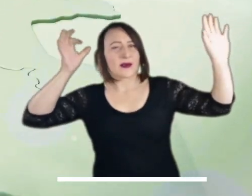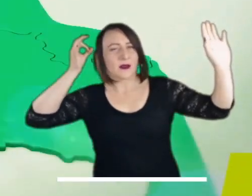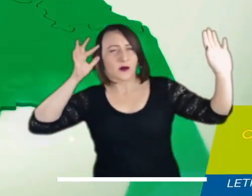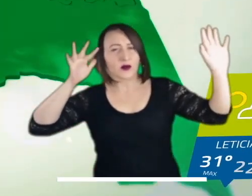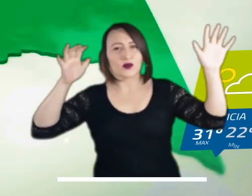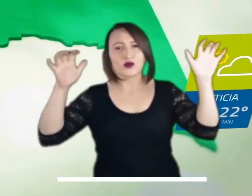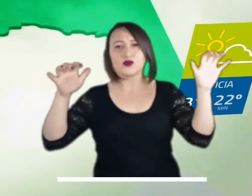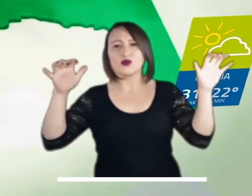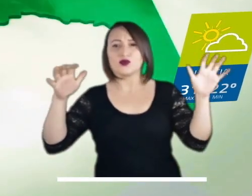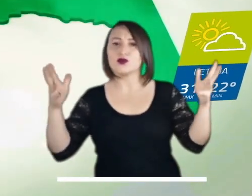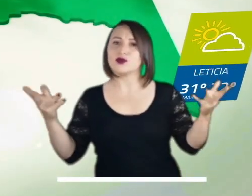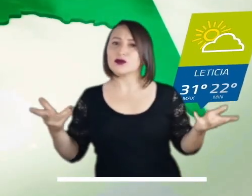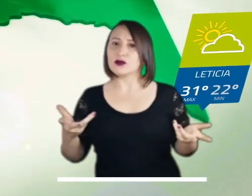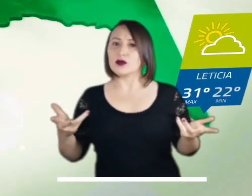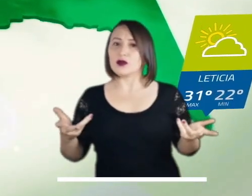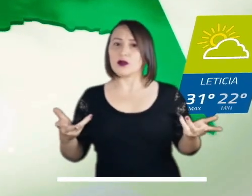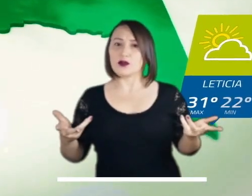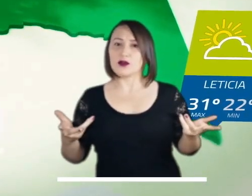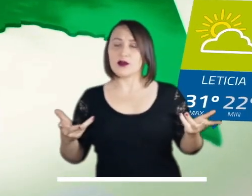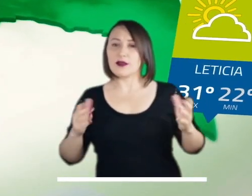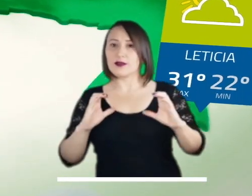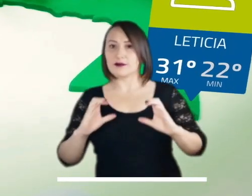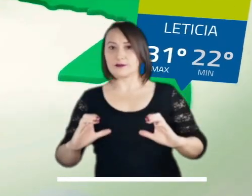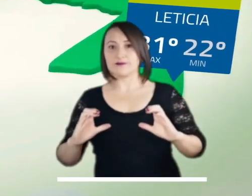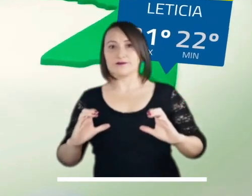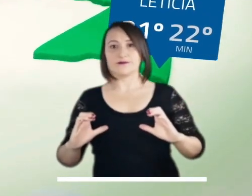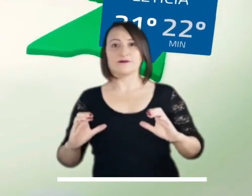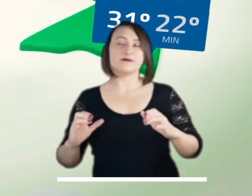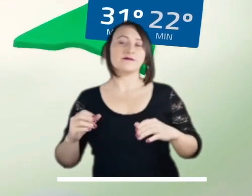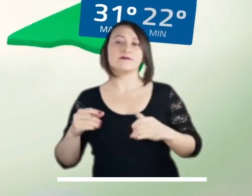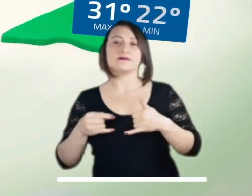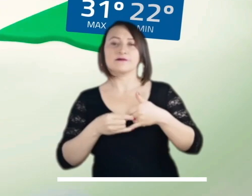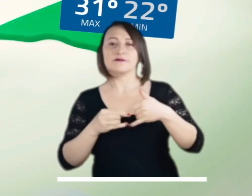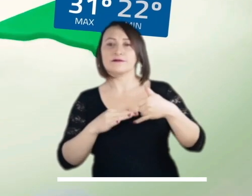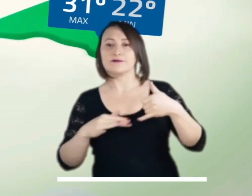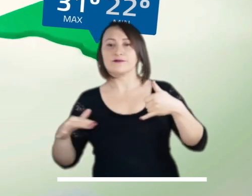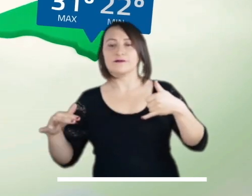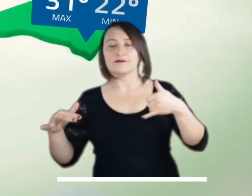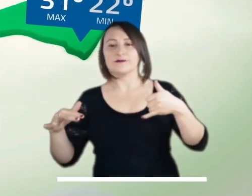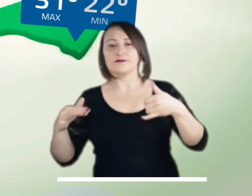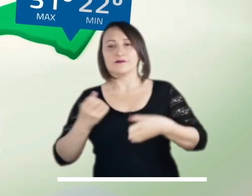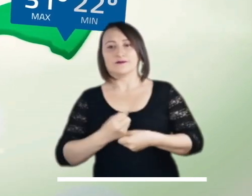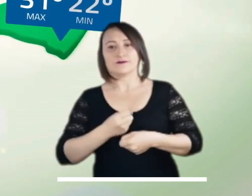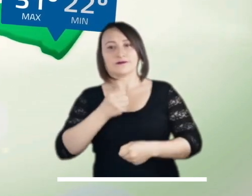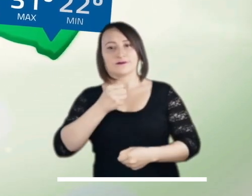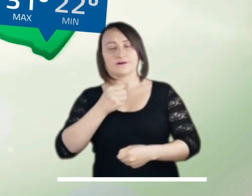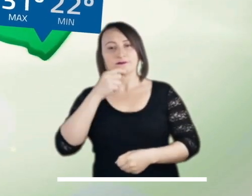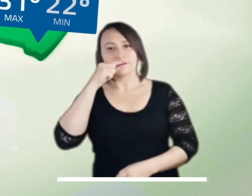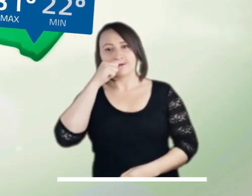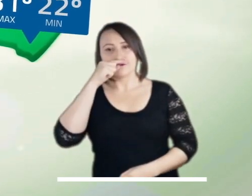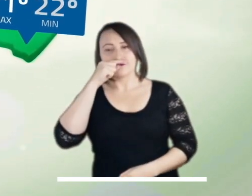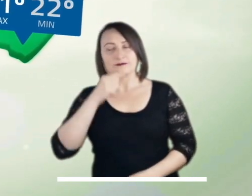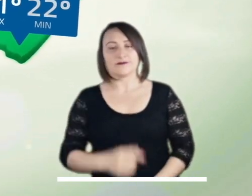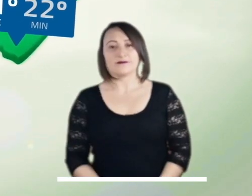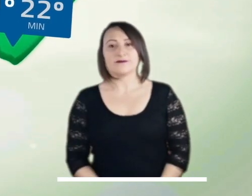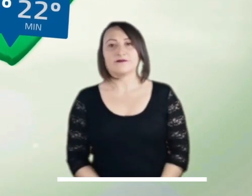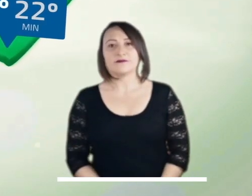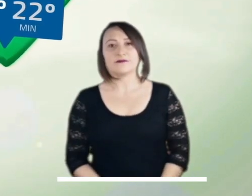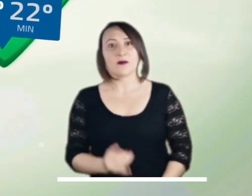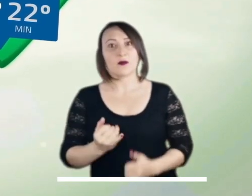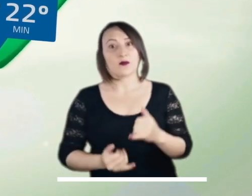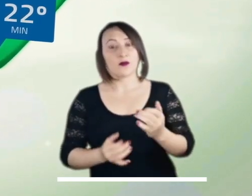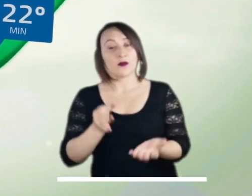Aunque en el sur del país predominará el tiempo seco, algunas lluvias se podrán observar en sectores puntuales de Caquetá,